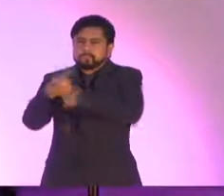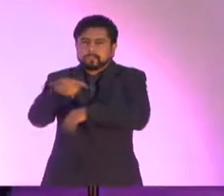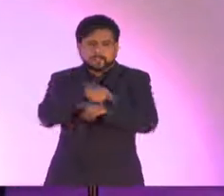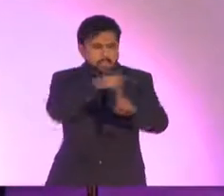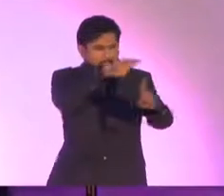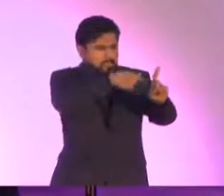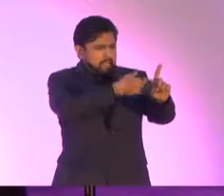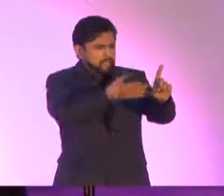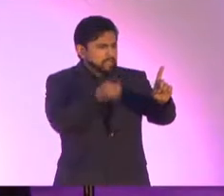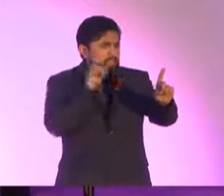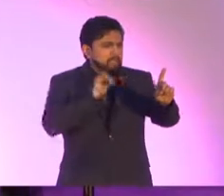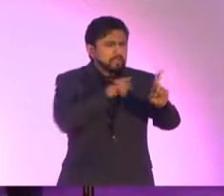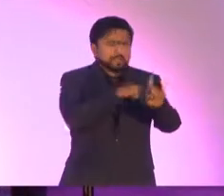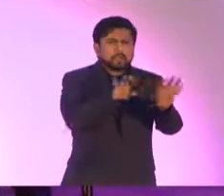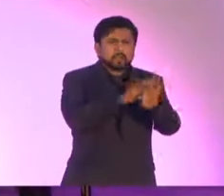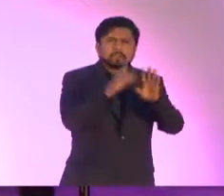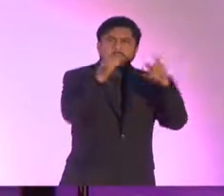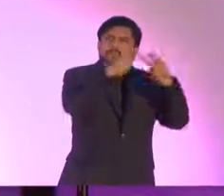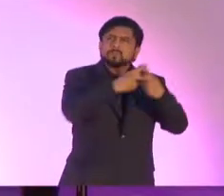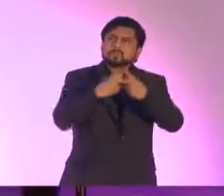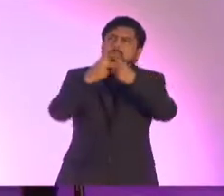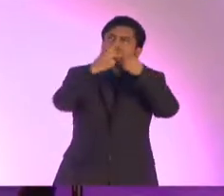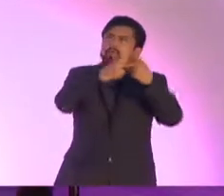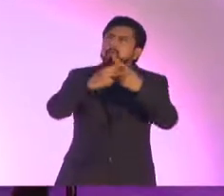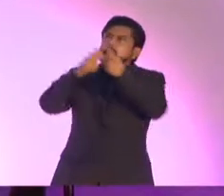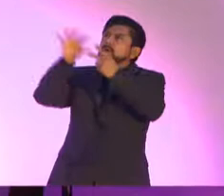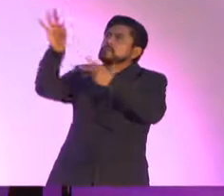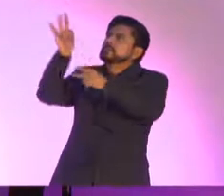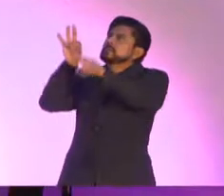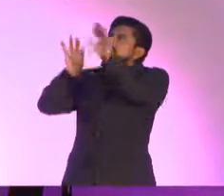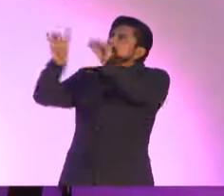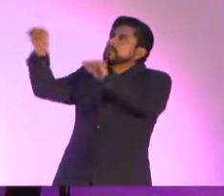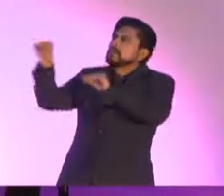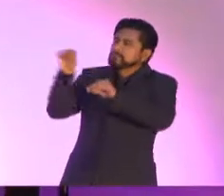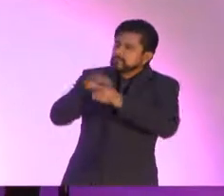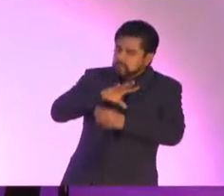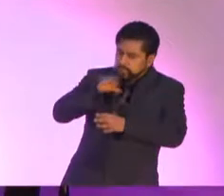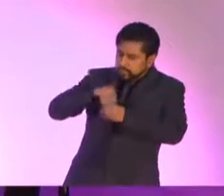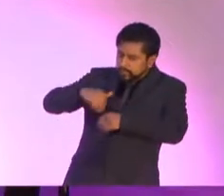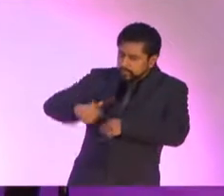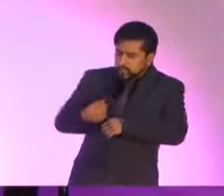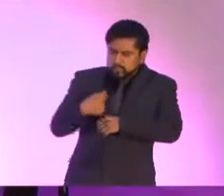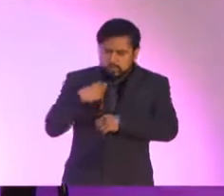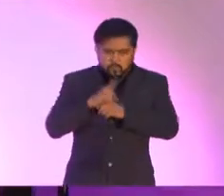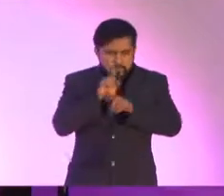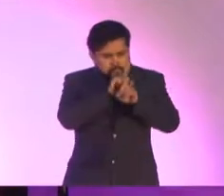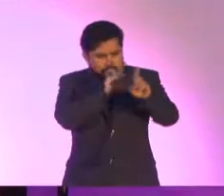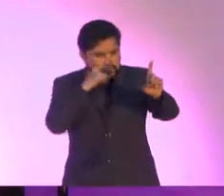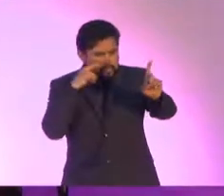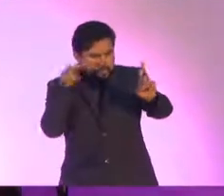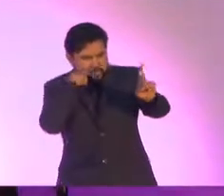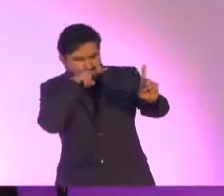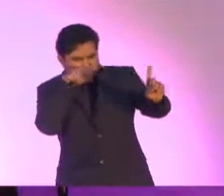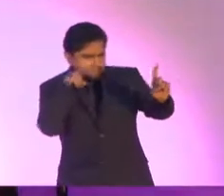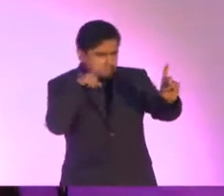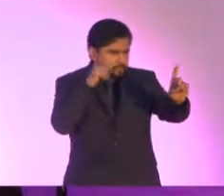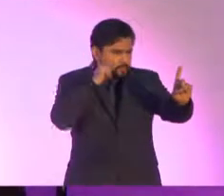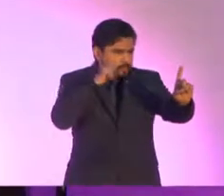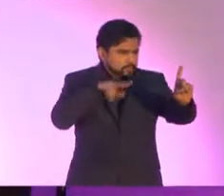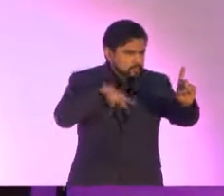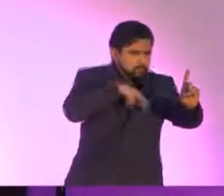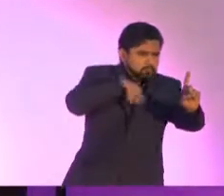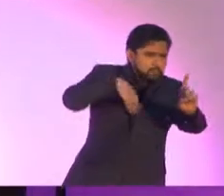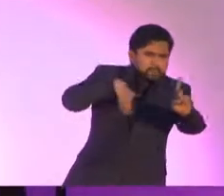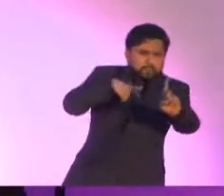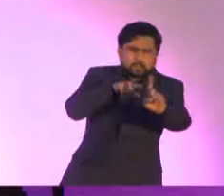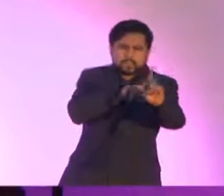Ella toma como referencia a las estrellas y me equivoca. Yo jamás le aparto la vista y la degusto a placer.